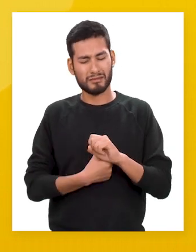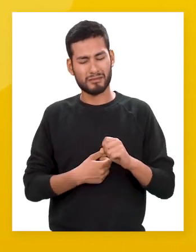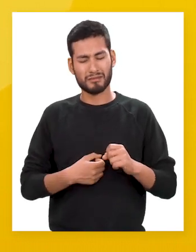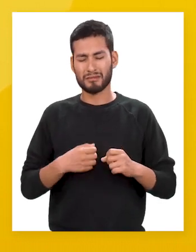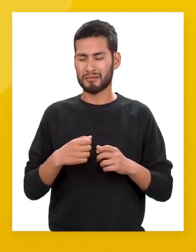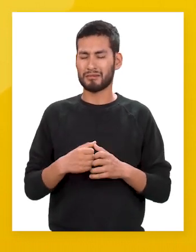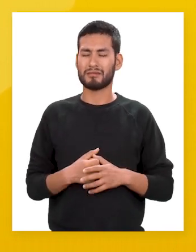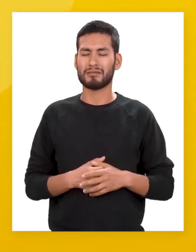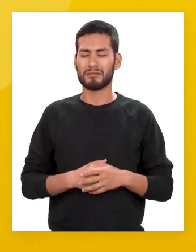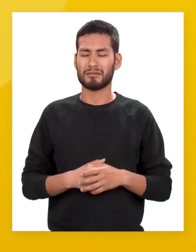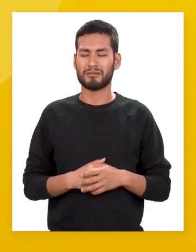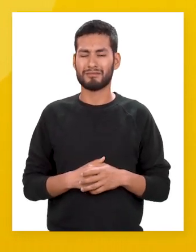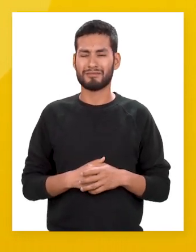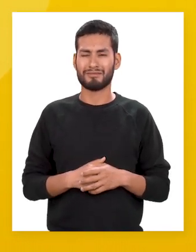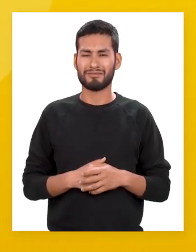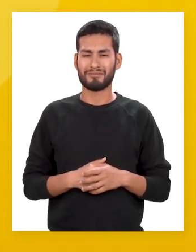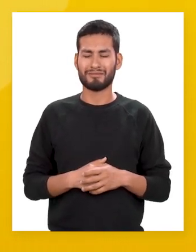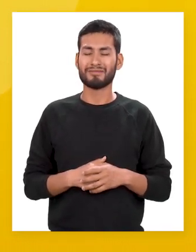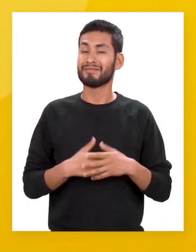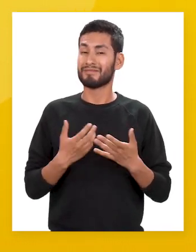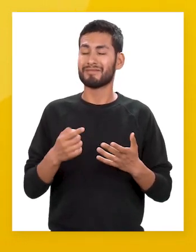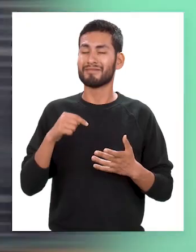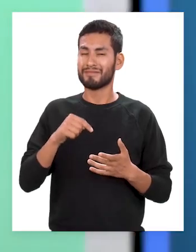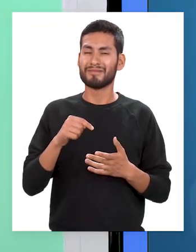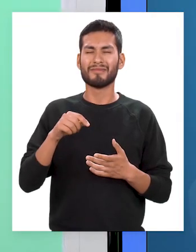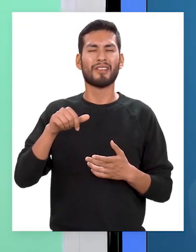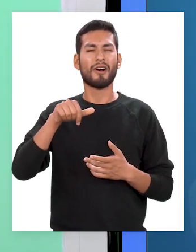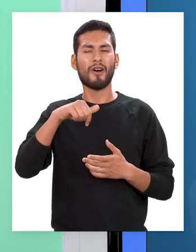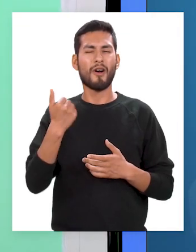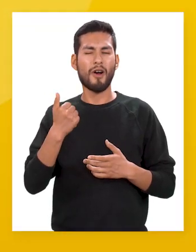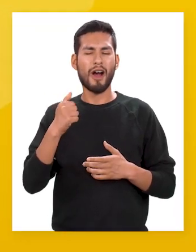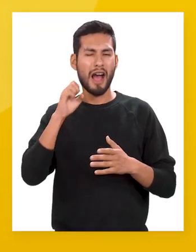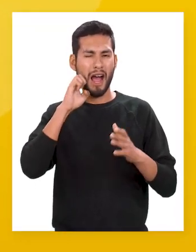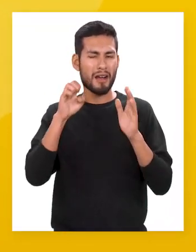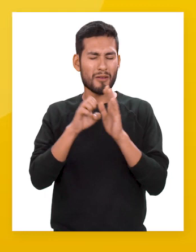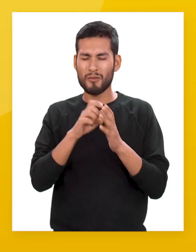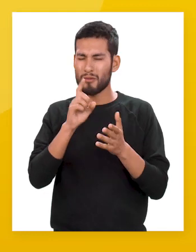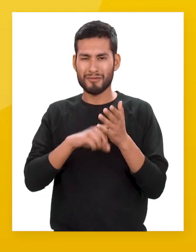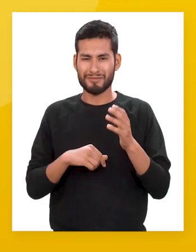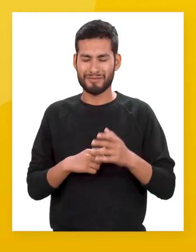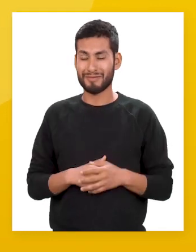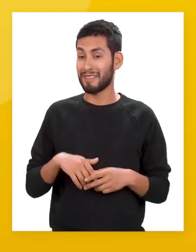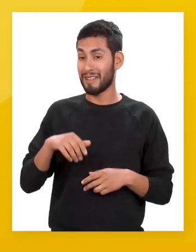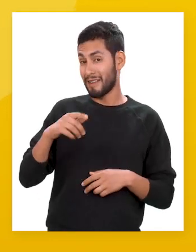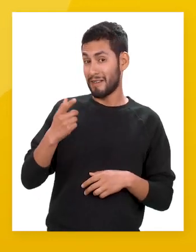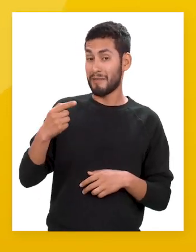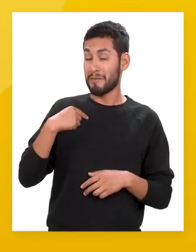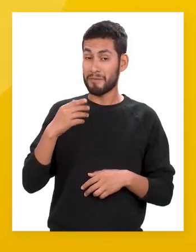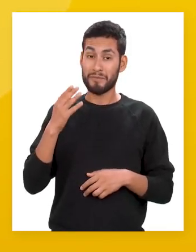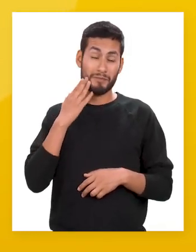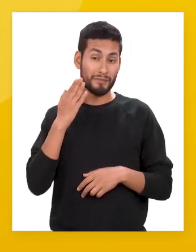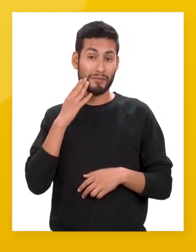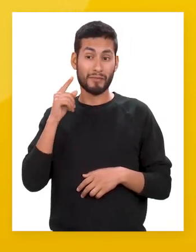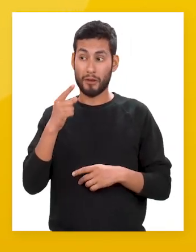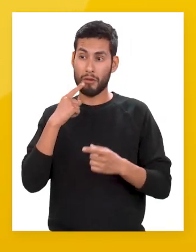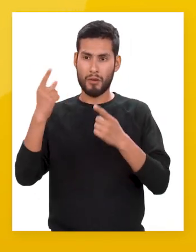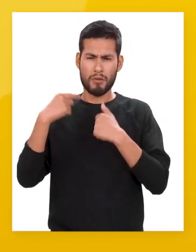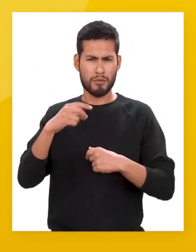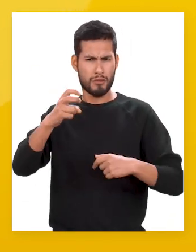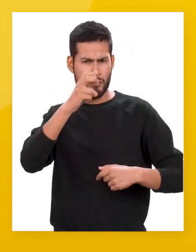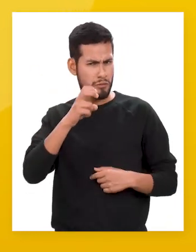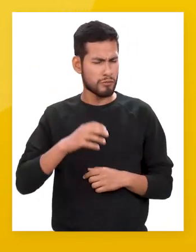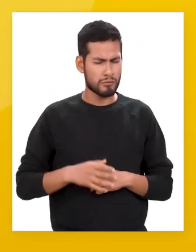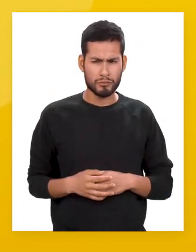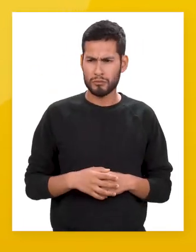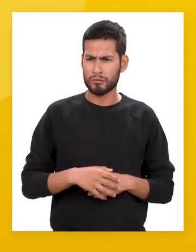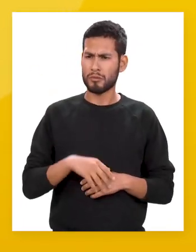el pie y le causó una dolencia. A mí se me ocurre otro ejemplo súper interesante. El otro día mi mamá me dio